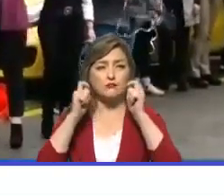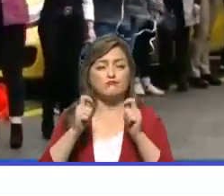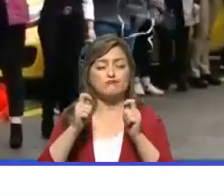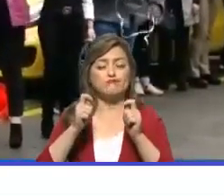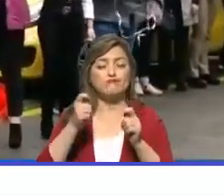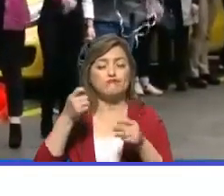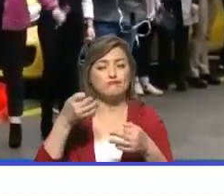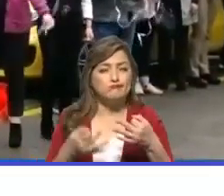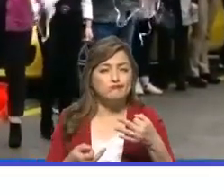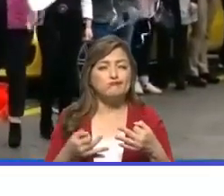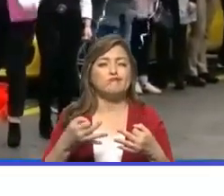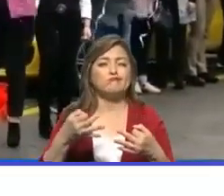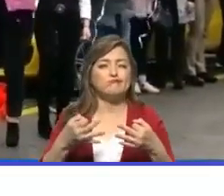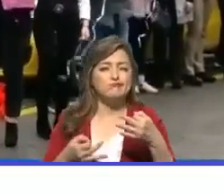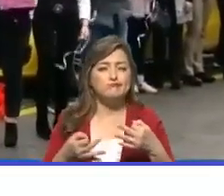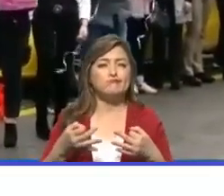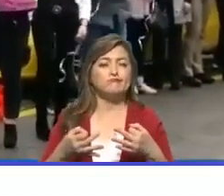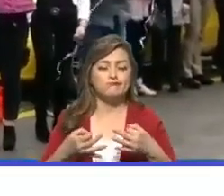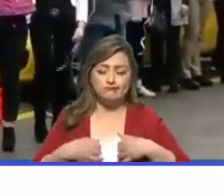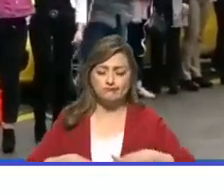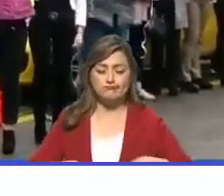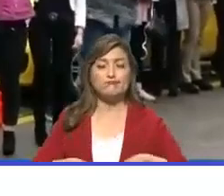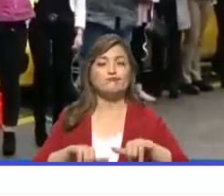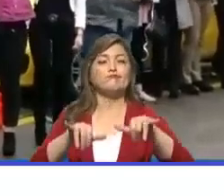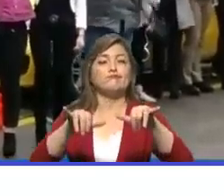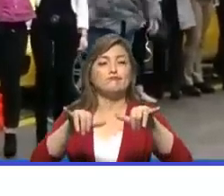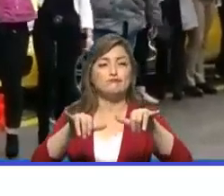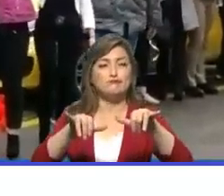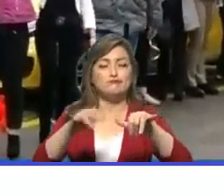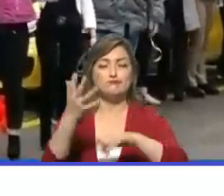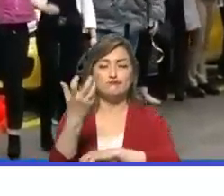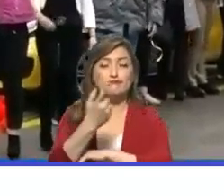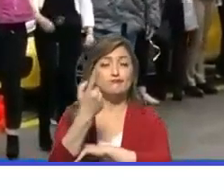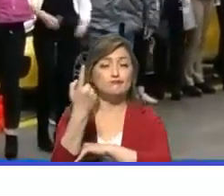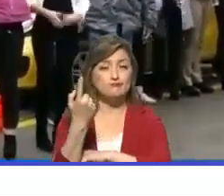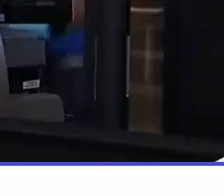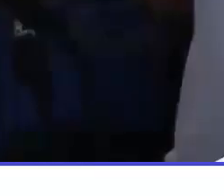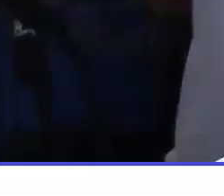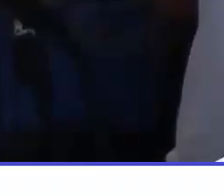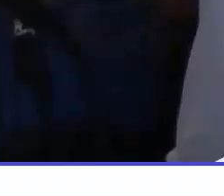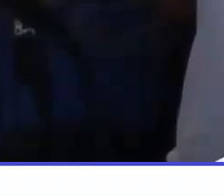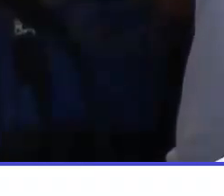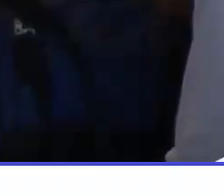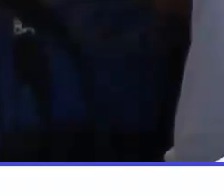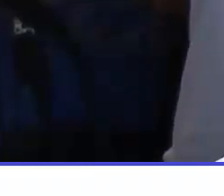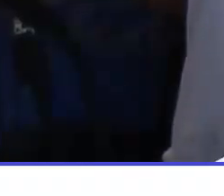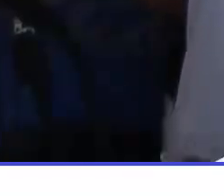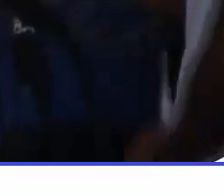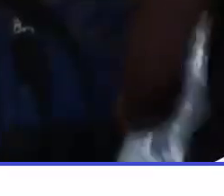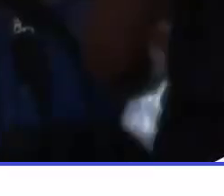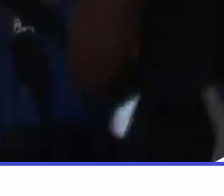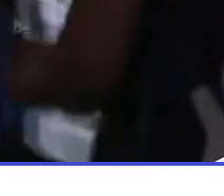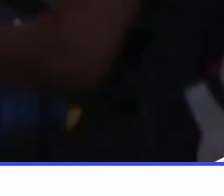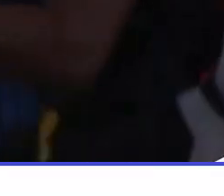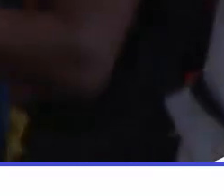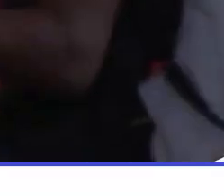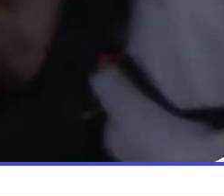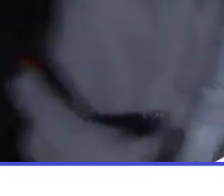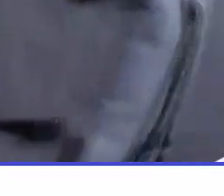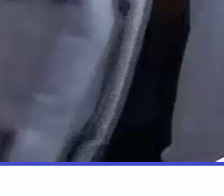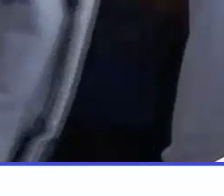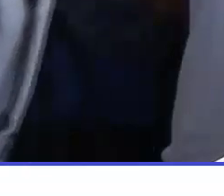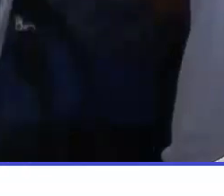la vigilia se extiende por 15 días más hasta que se haga justicia dicen latte se busca cubrir más de